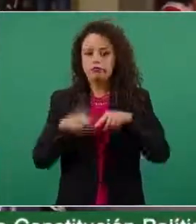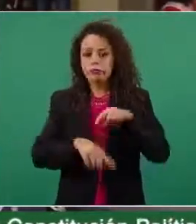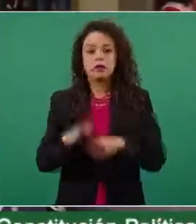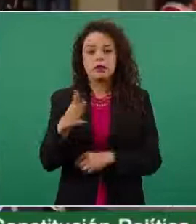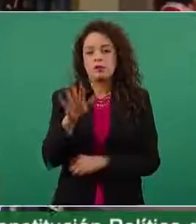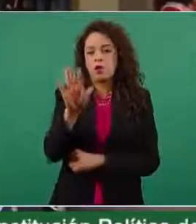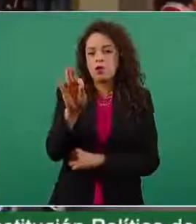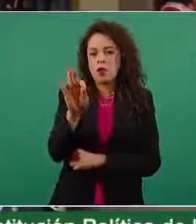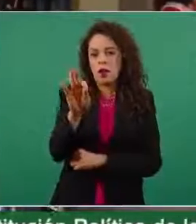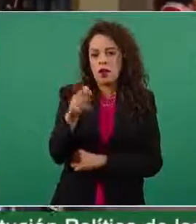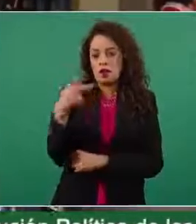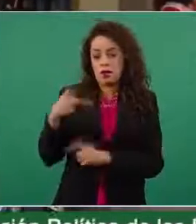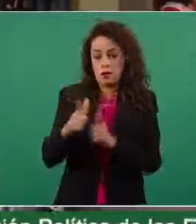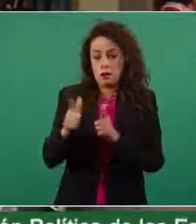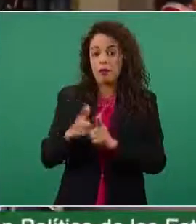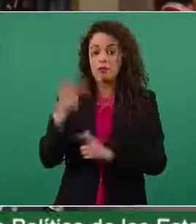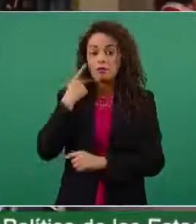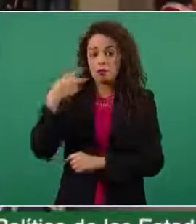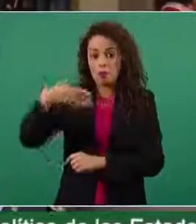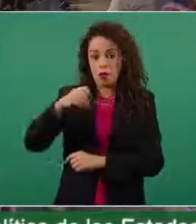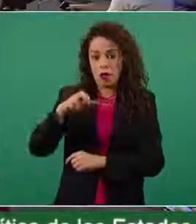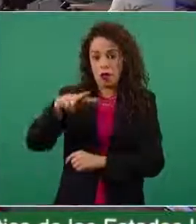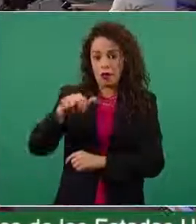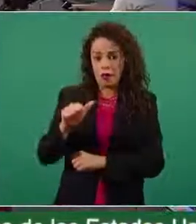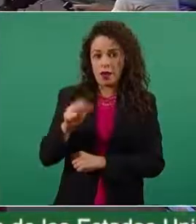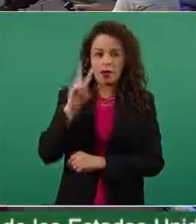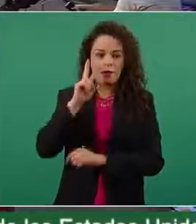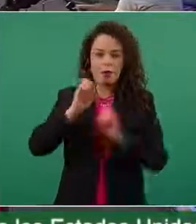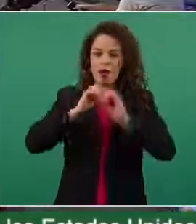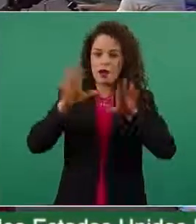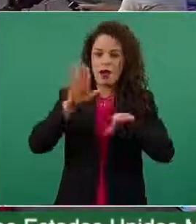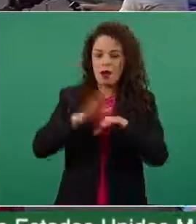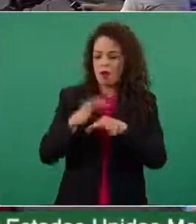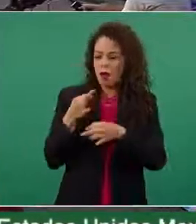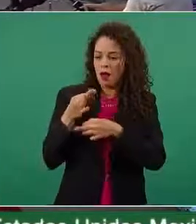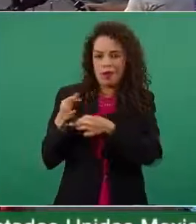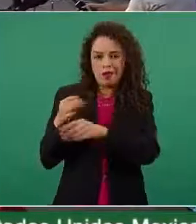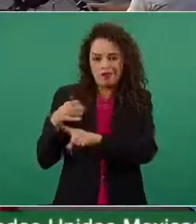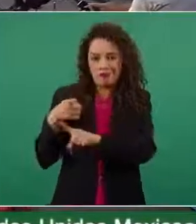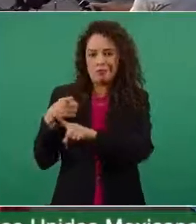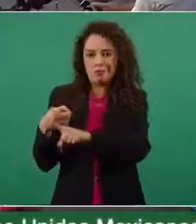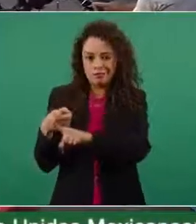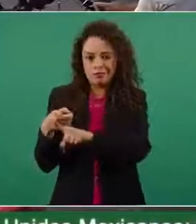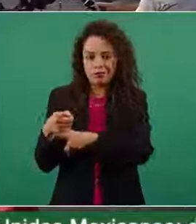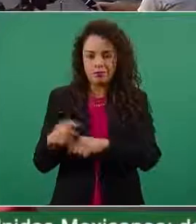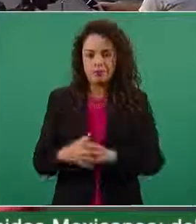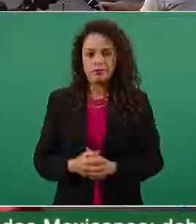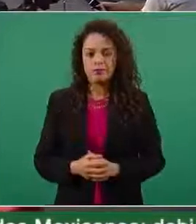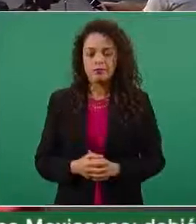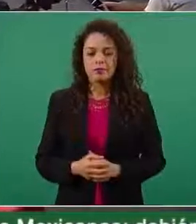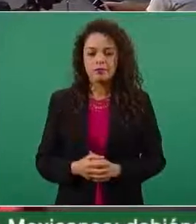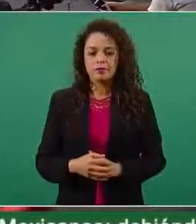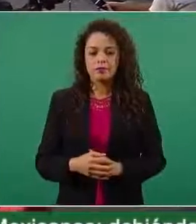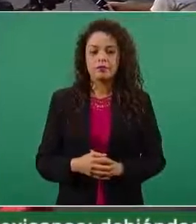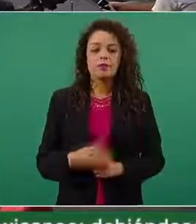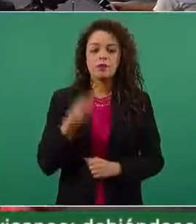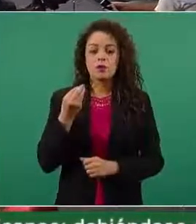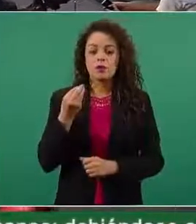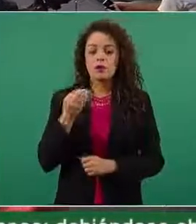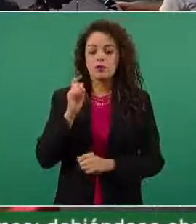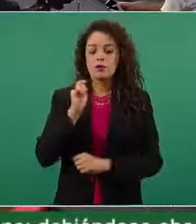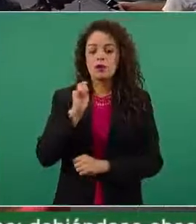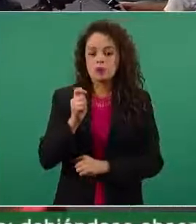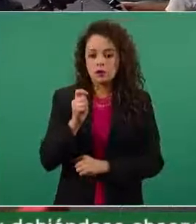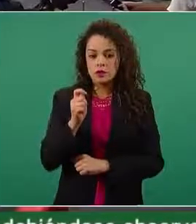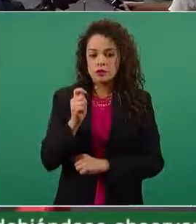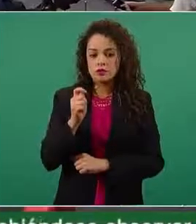Morena, o sea, muy cargado hacia un lado y muchos señalamientos a su persona con respecto